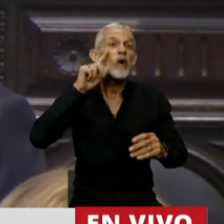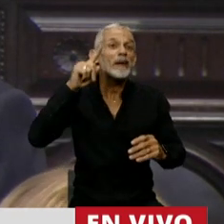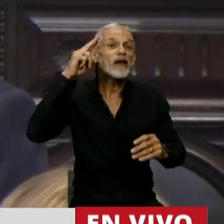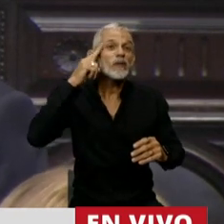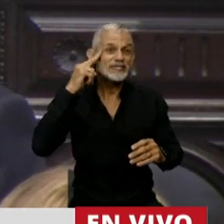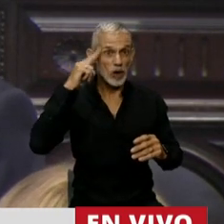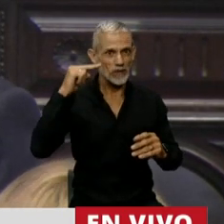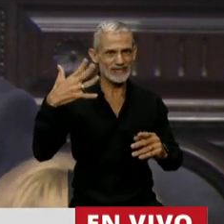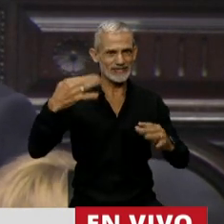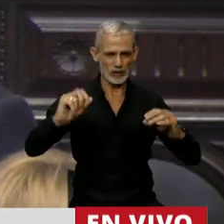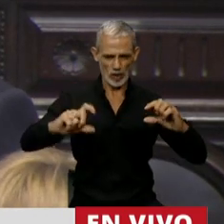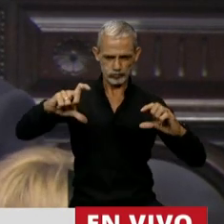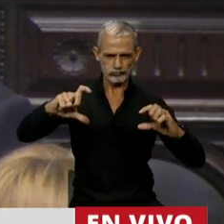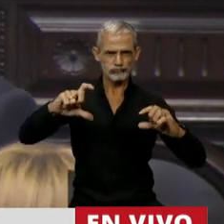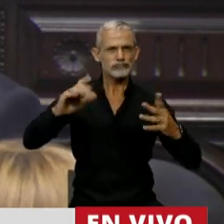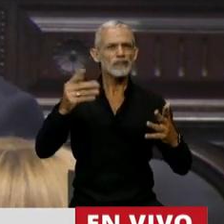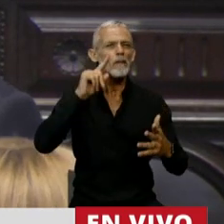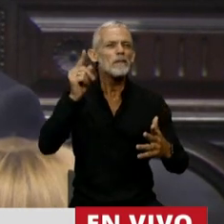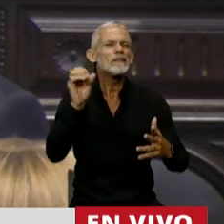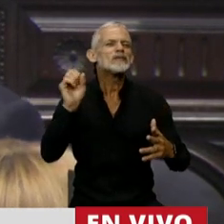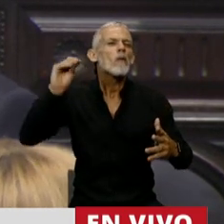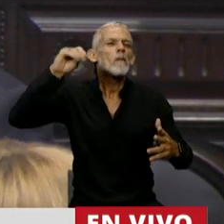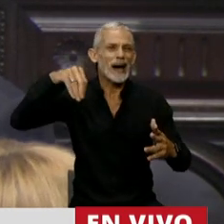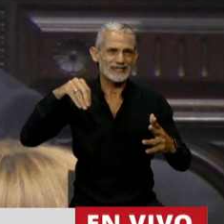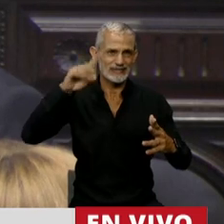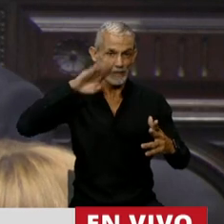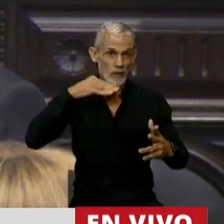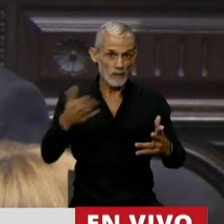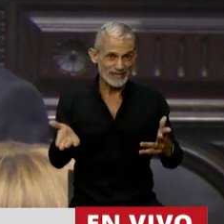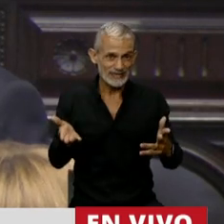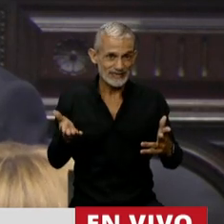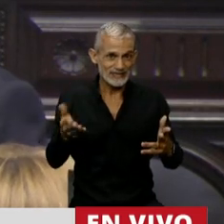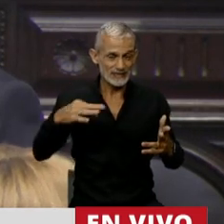19.995 pesos, casi 1.000 pesos más por mes.